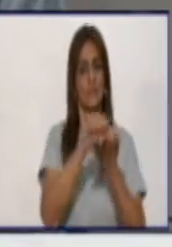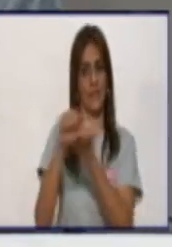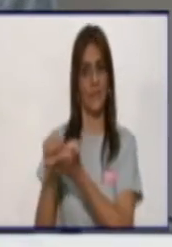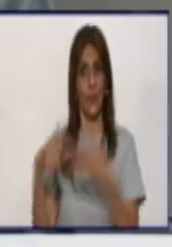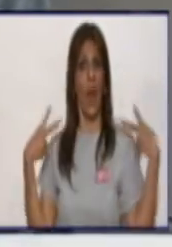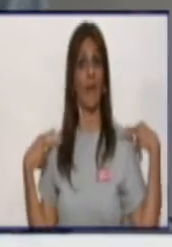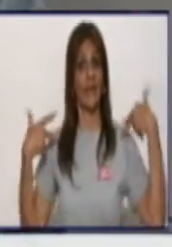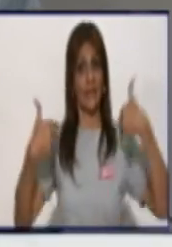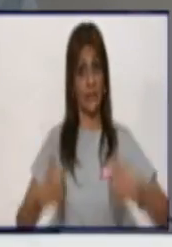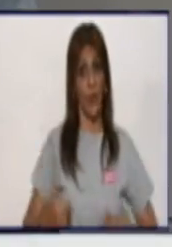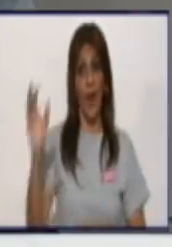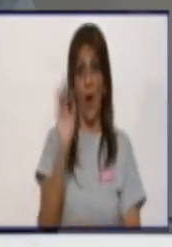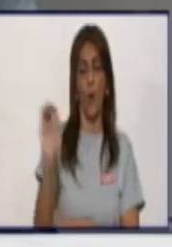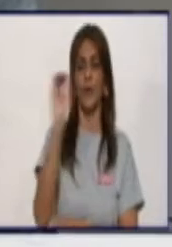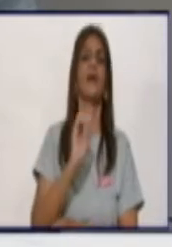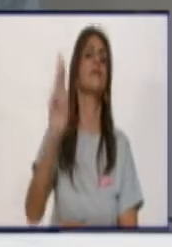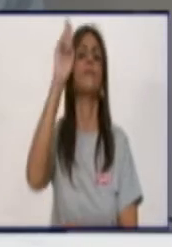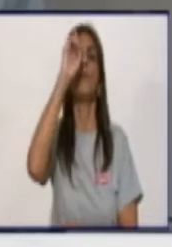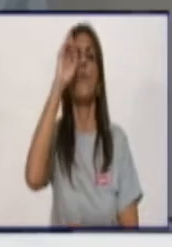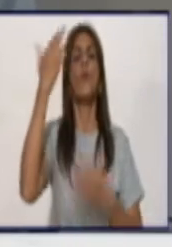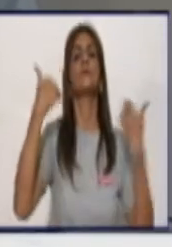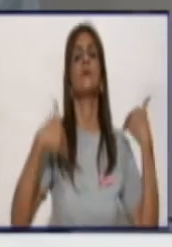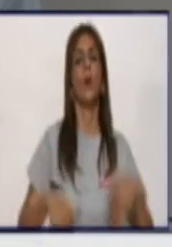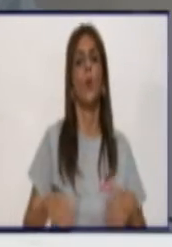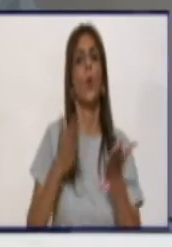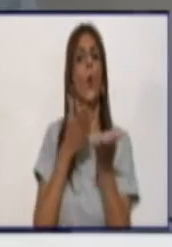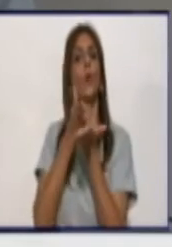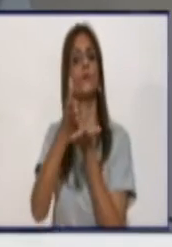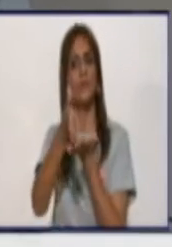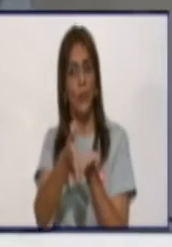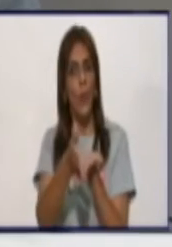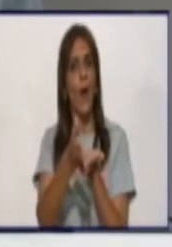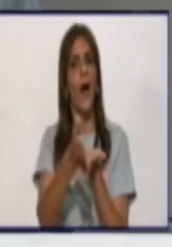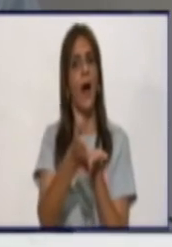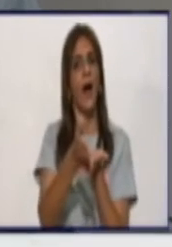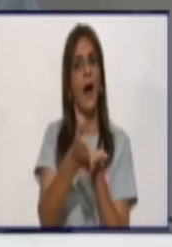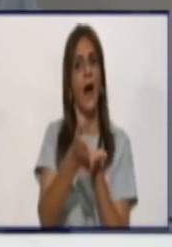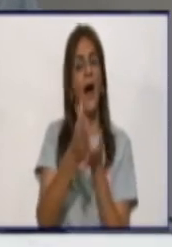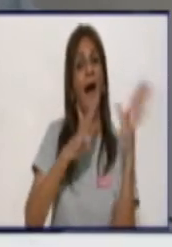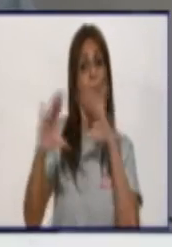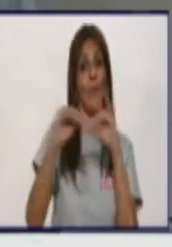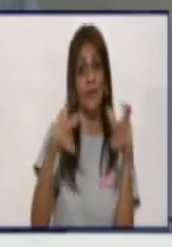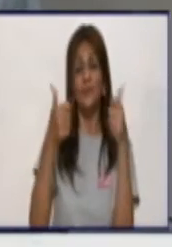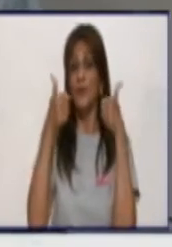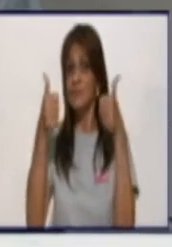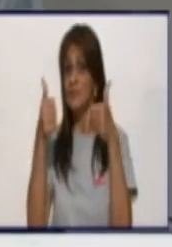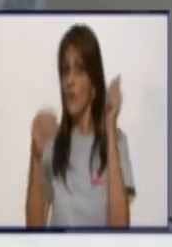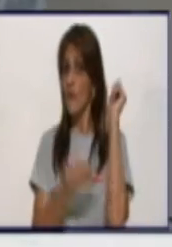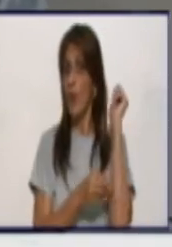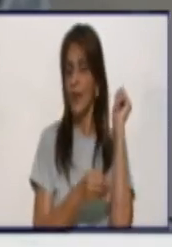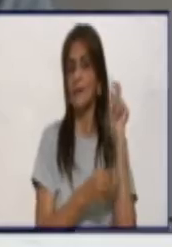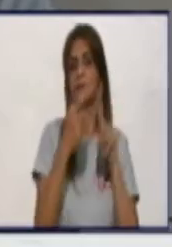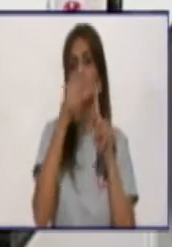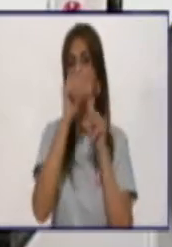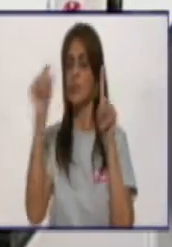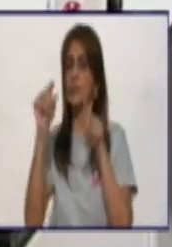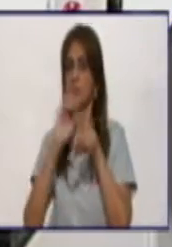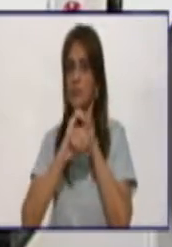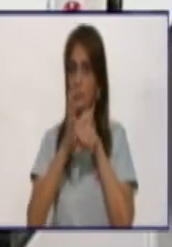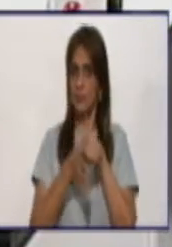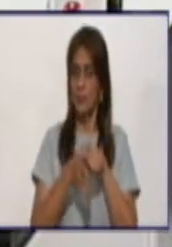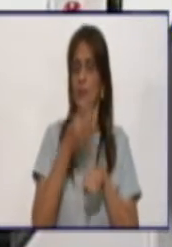de salud que sigue tratando muy fuerte estos temas de la cob y que se están tratando los bóvidos y también muy fuertes y que ya puede ir